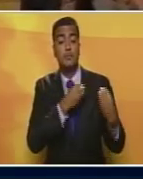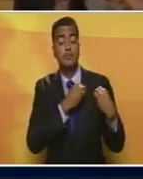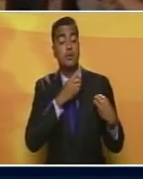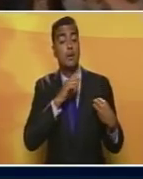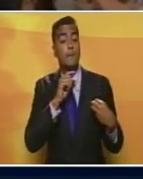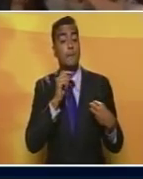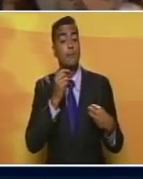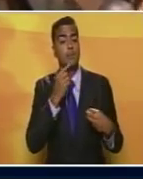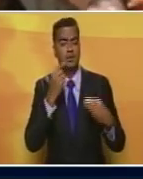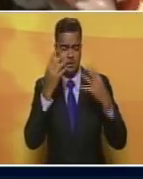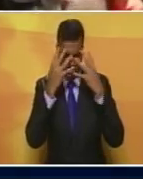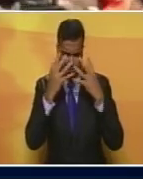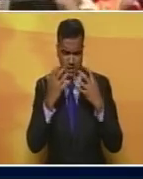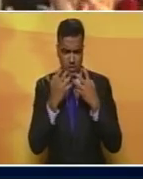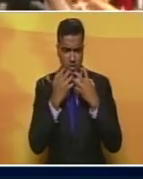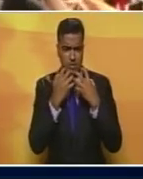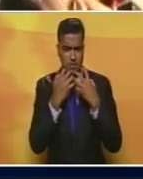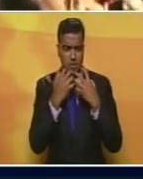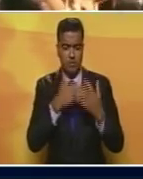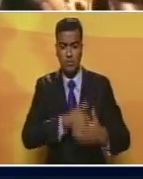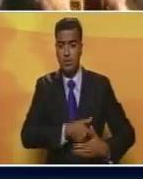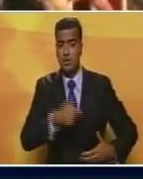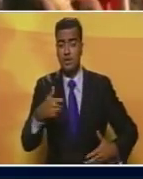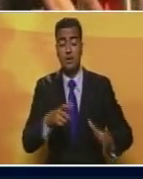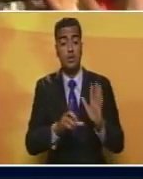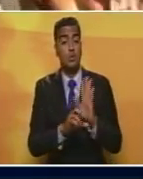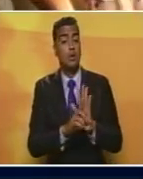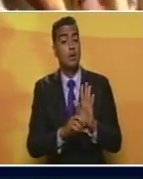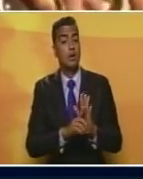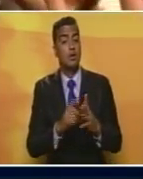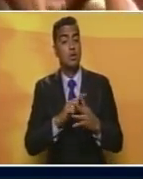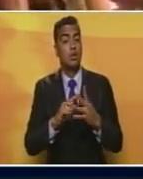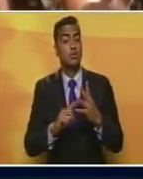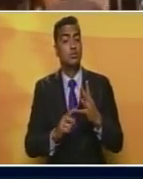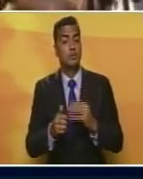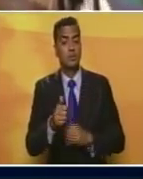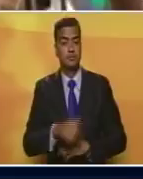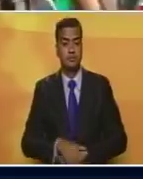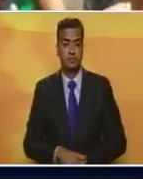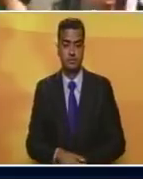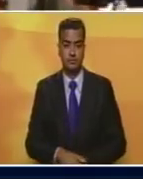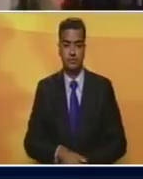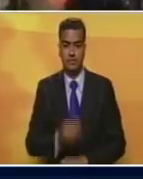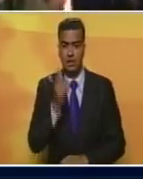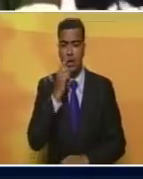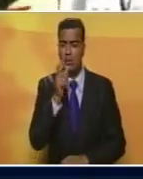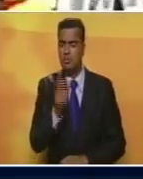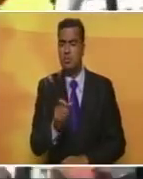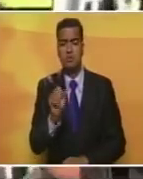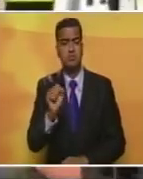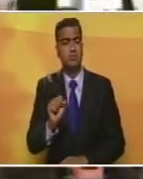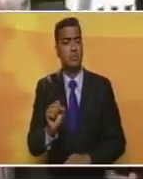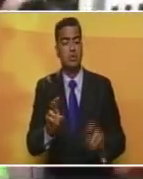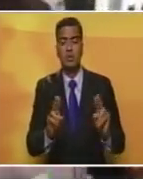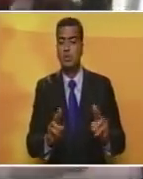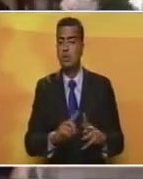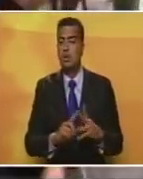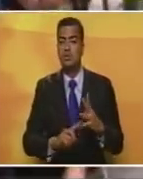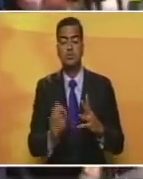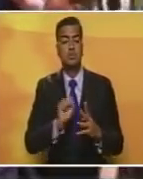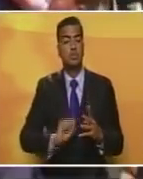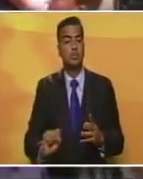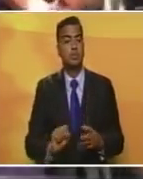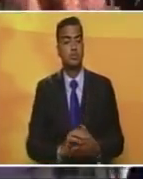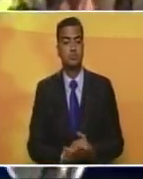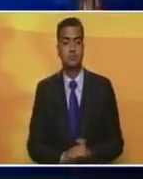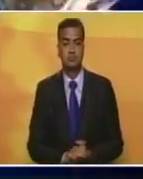del atentado perpetrado contra una estación de policía en Barranquilla. El ataque dejó 5 uniformados muertos y 42 heridos.